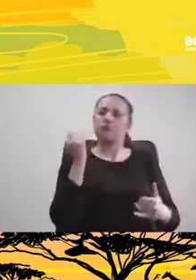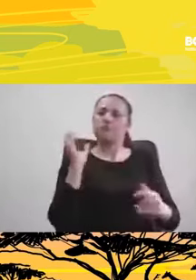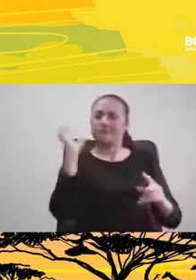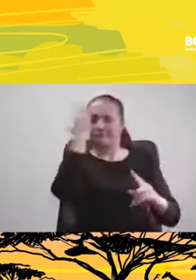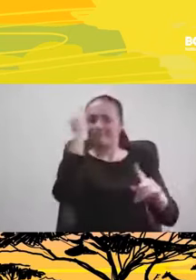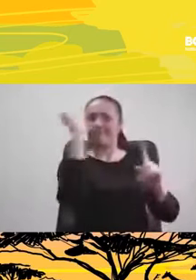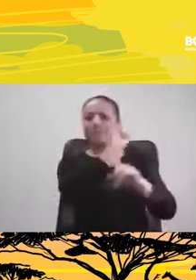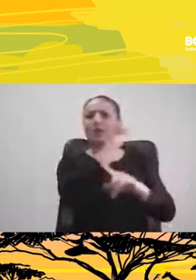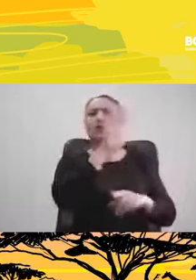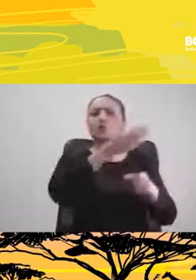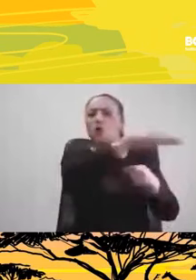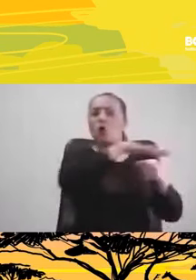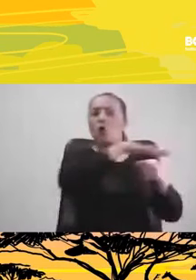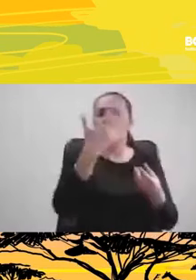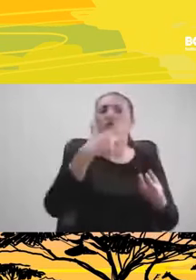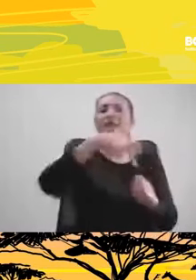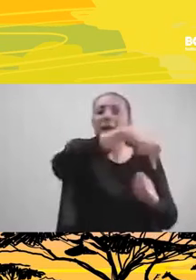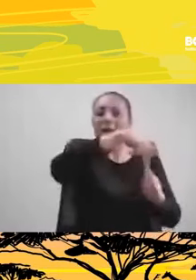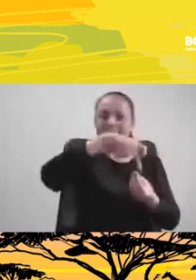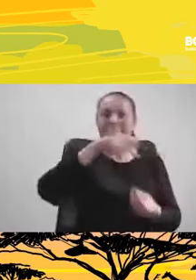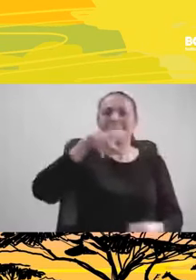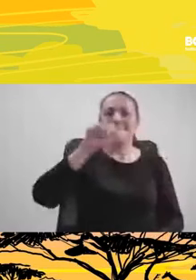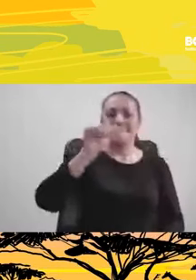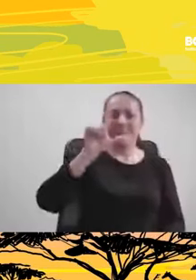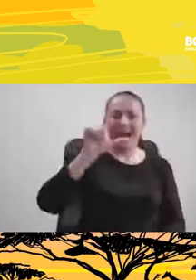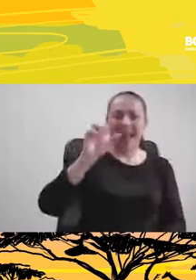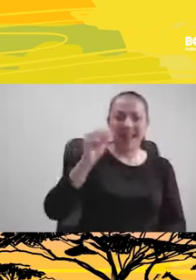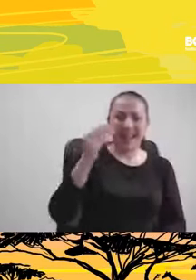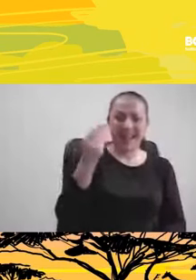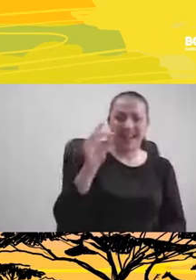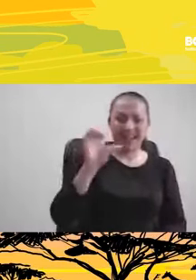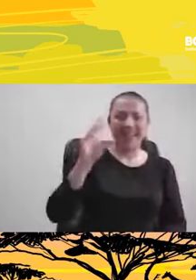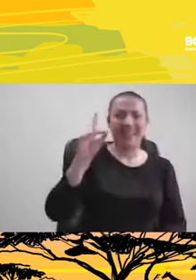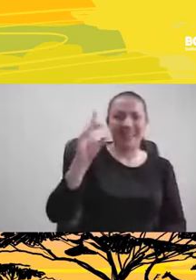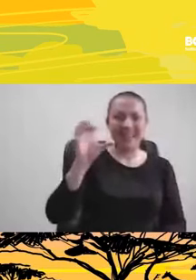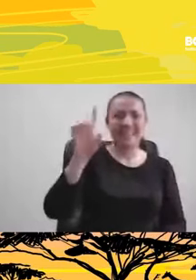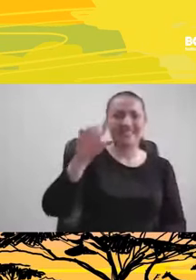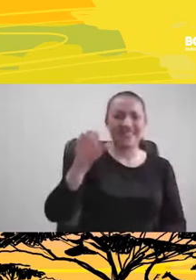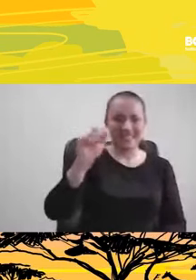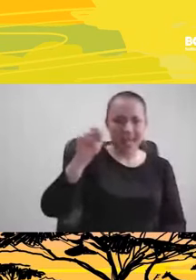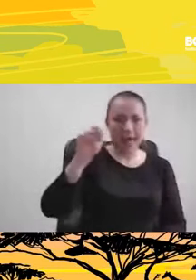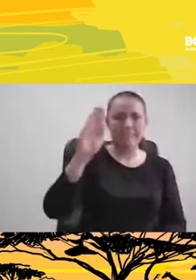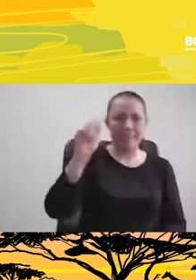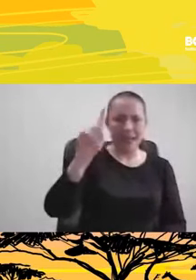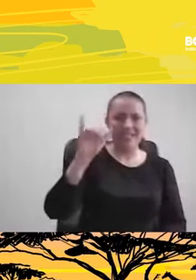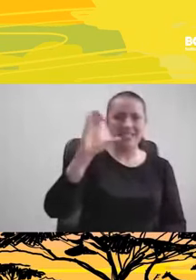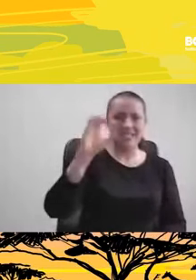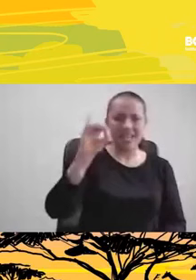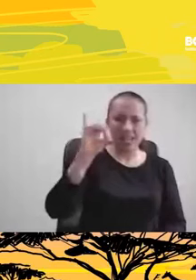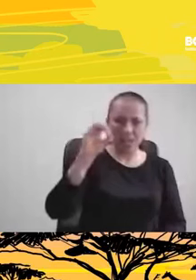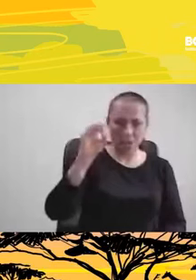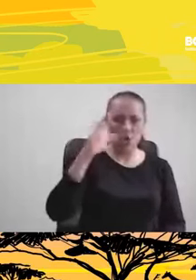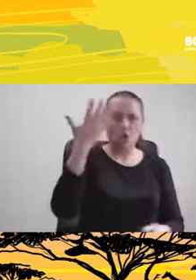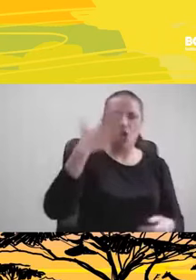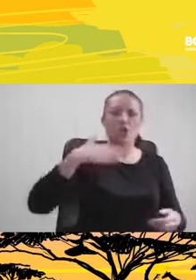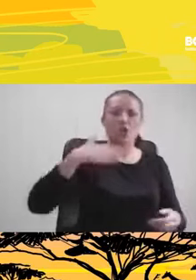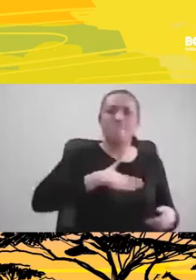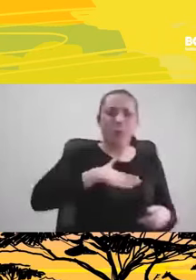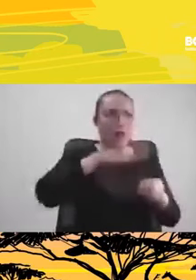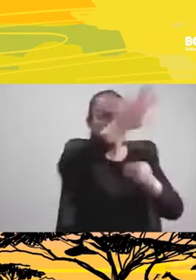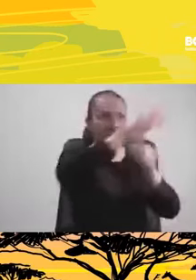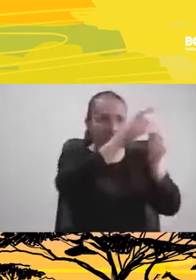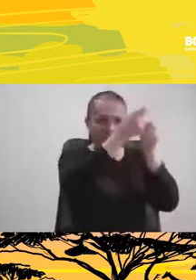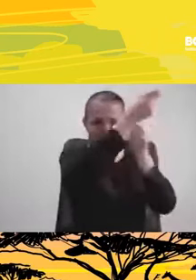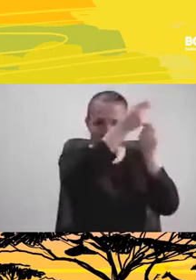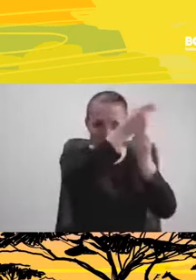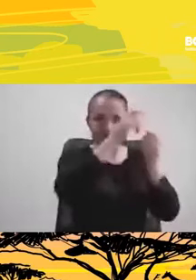de San Basilio, en el municipio de Majates, departamento de Bolívar, de donde hoy proceden nuestros invitados, del Palenque de